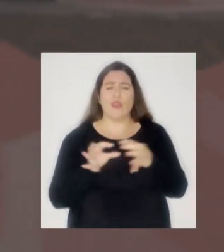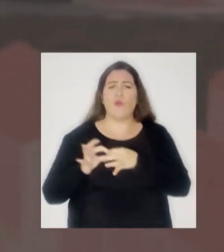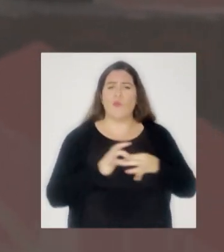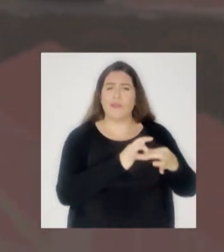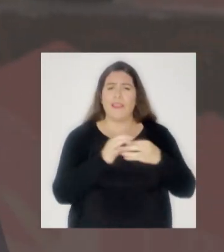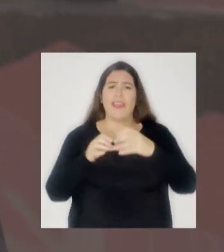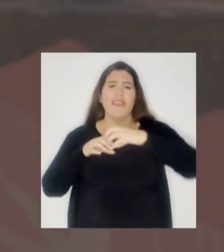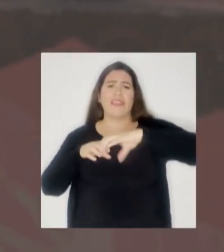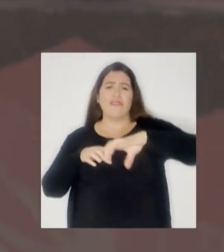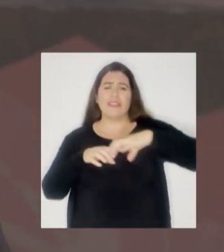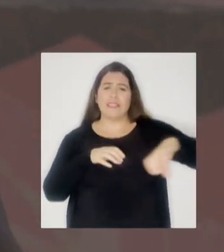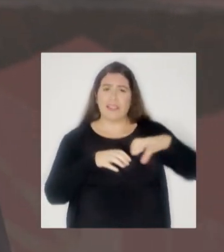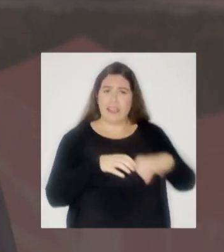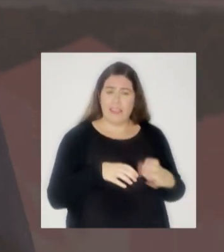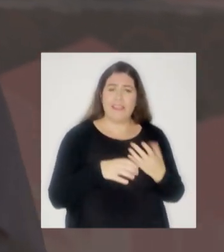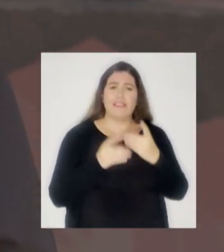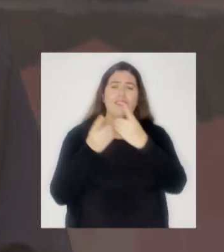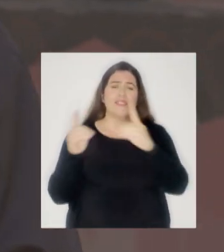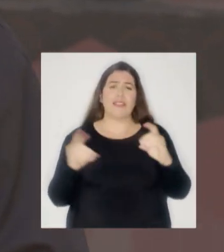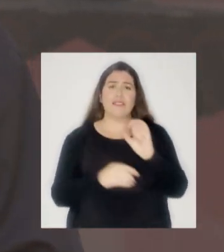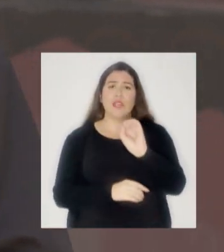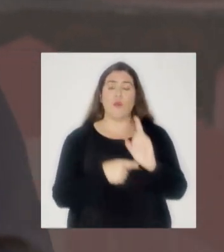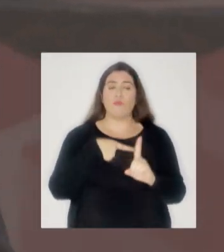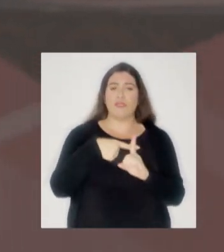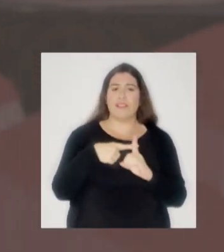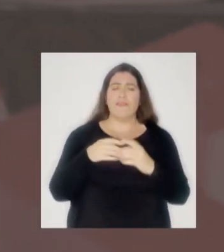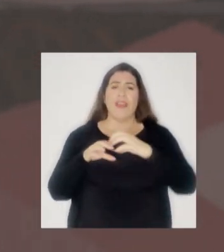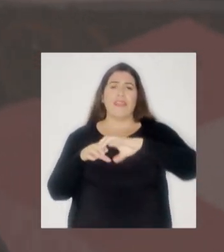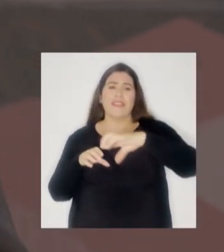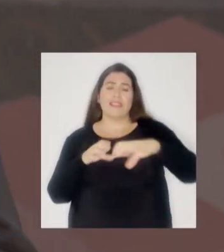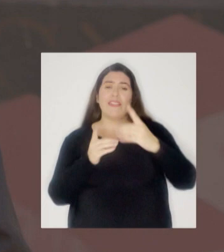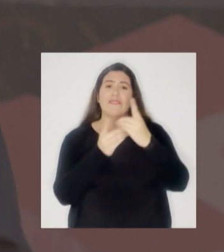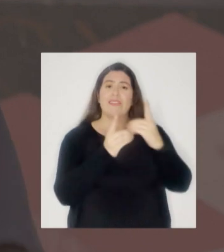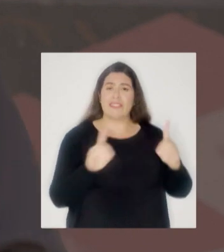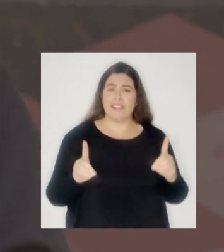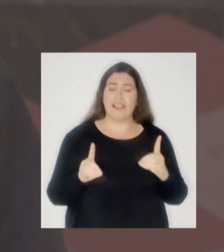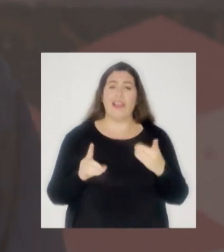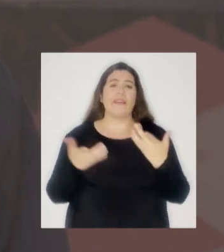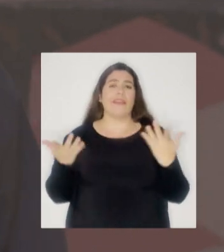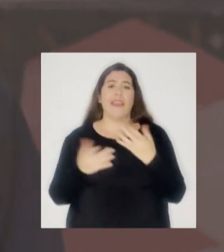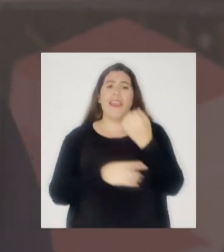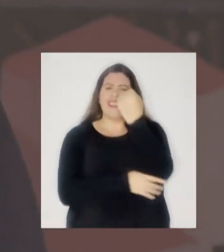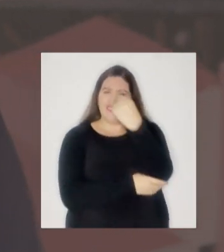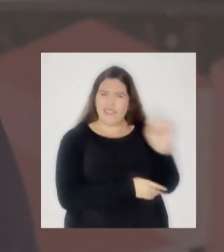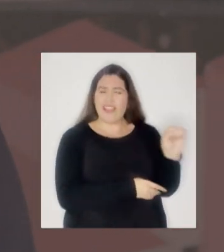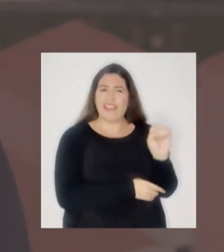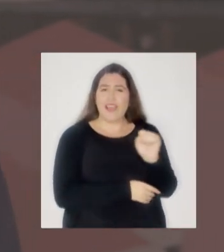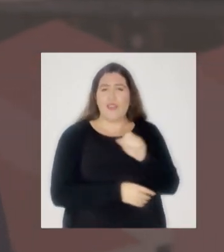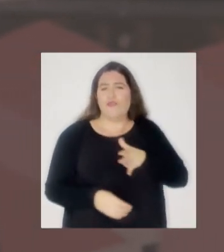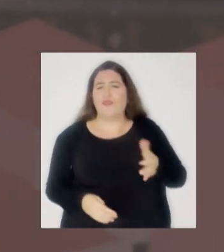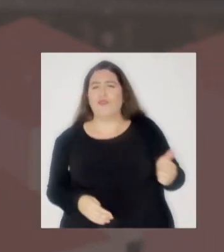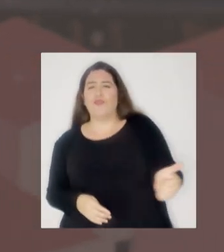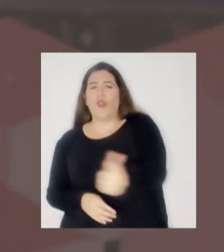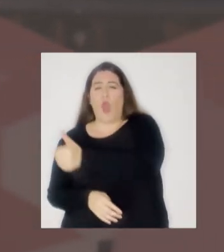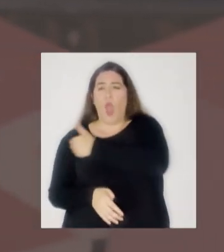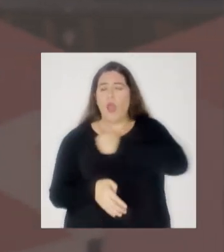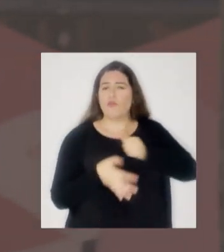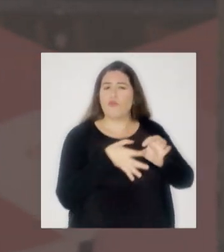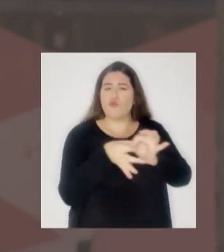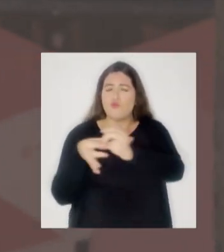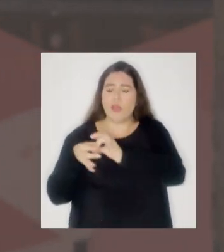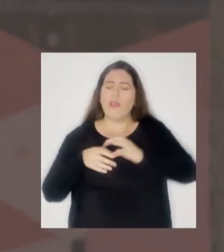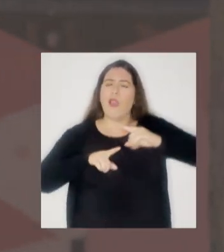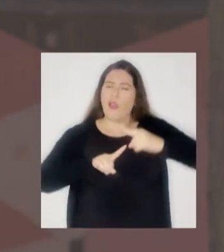las disidencias y diversidades seropositivas, las disidencias y diversidades en rebeldía, todas juntas y